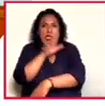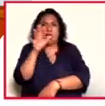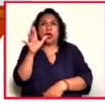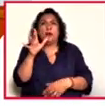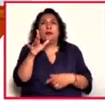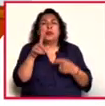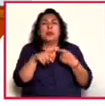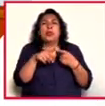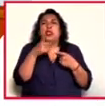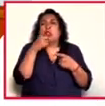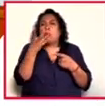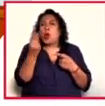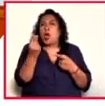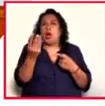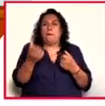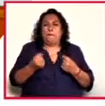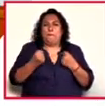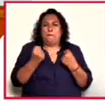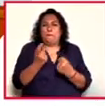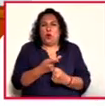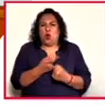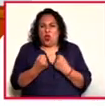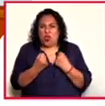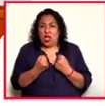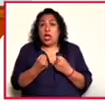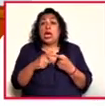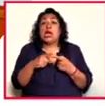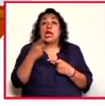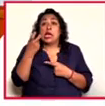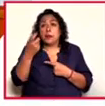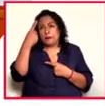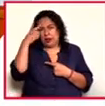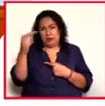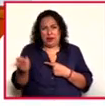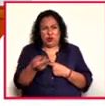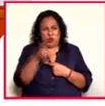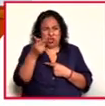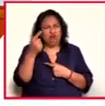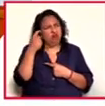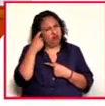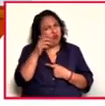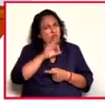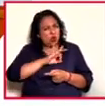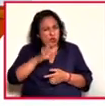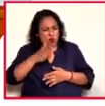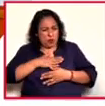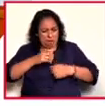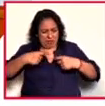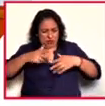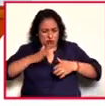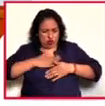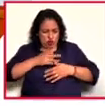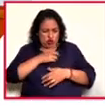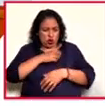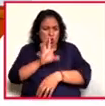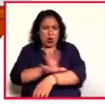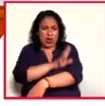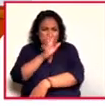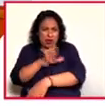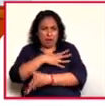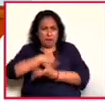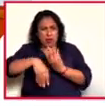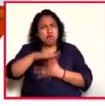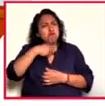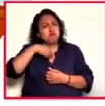fuente inagotable de poder. Esto es para preguntarte si eres capaz de generar tu propia energía. Yo digo que sí, y